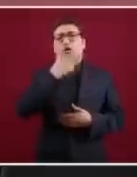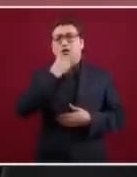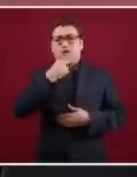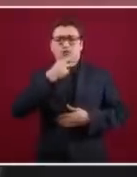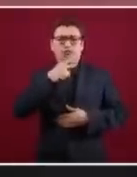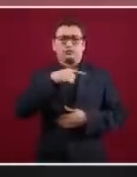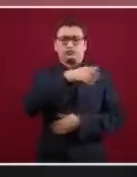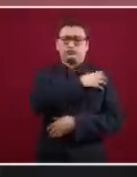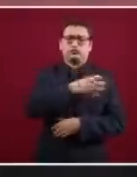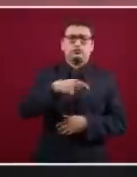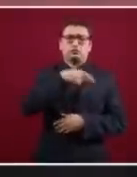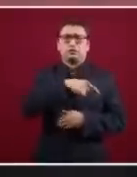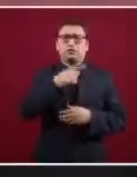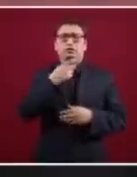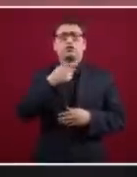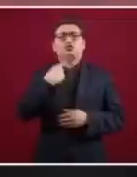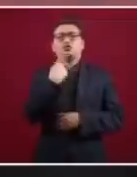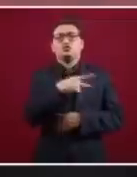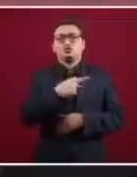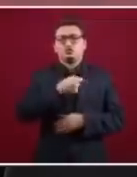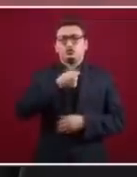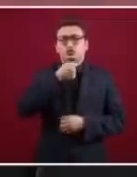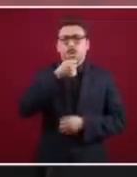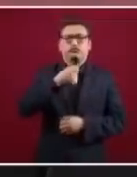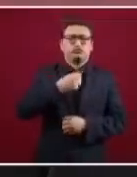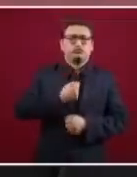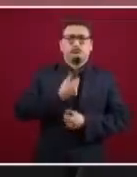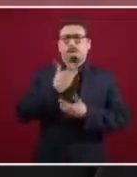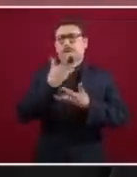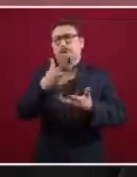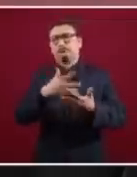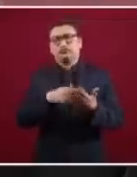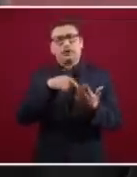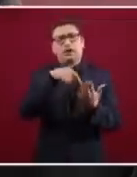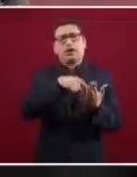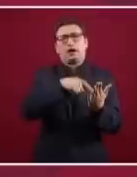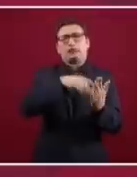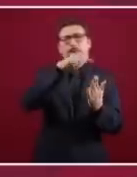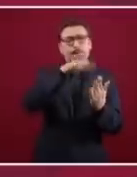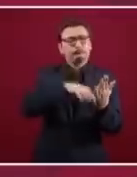este dando a entender de que existen